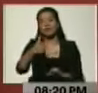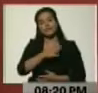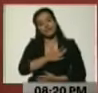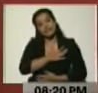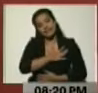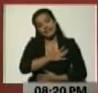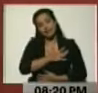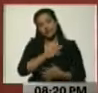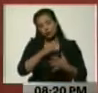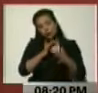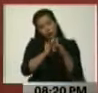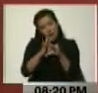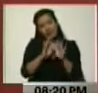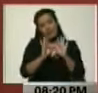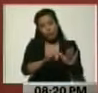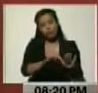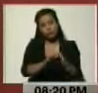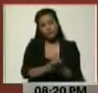solidaridad y nuestro apoyo.